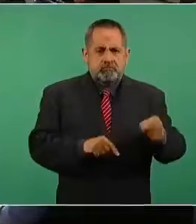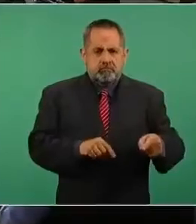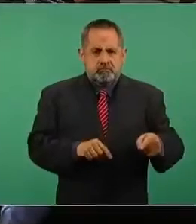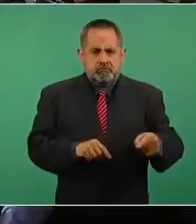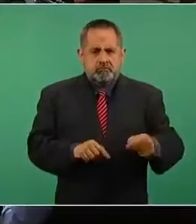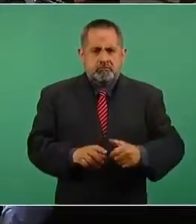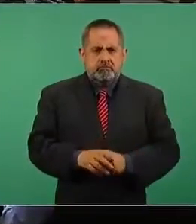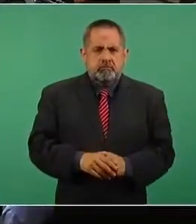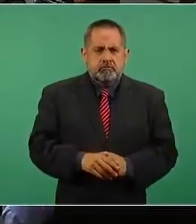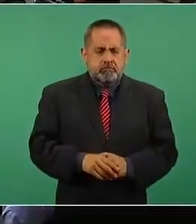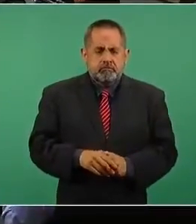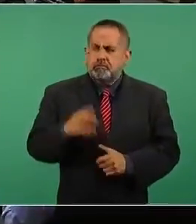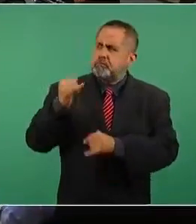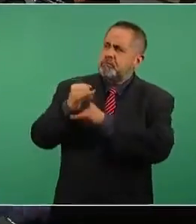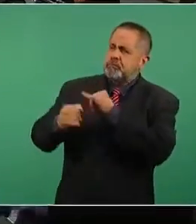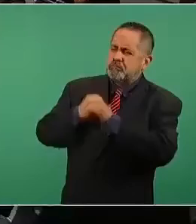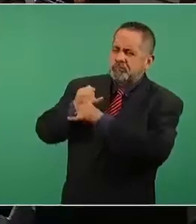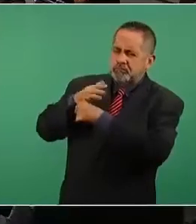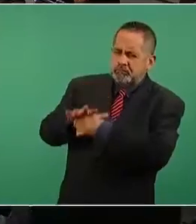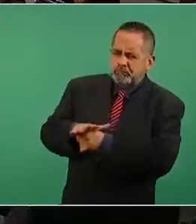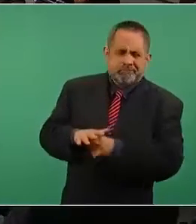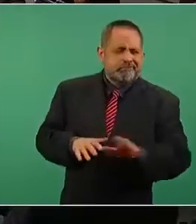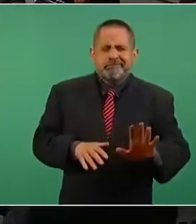señor presidente. No